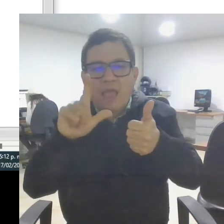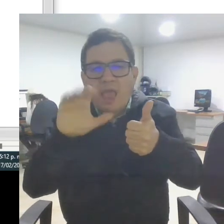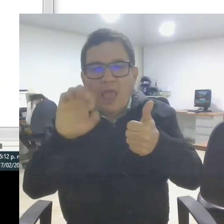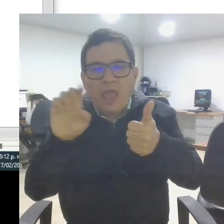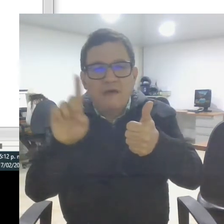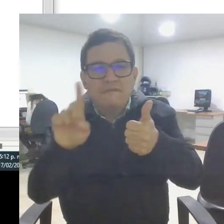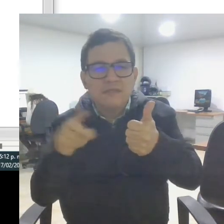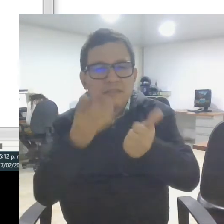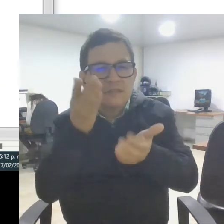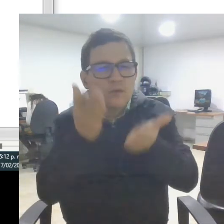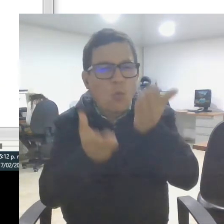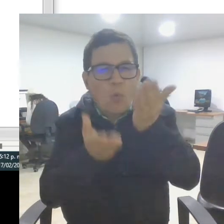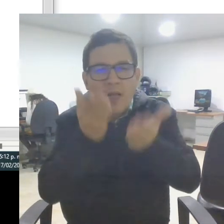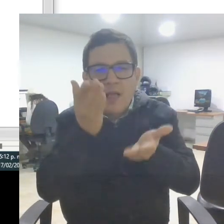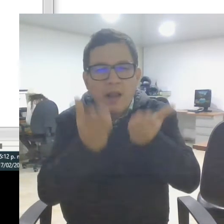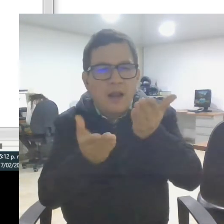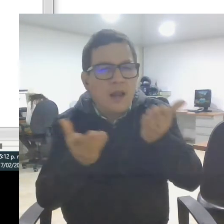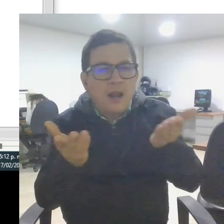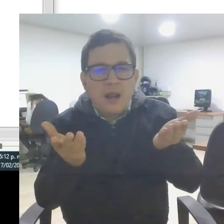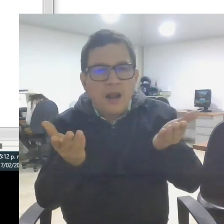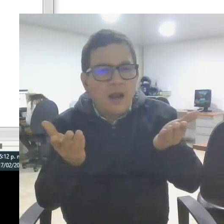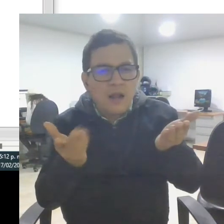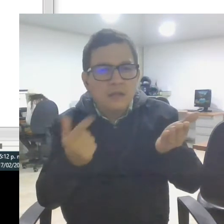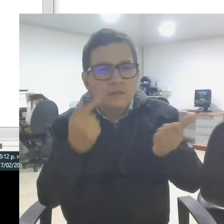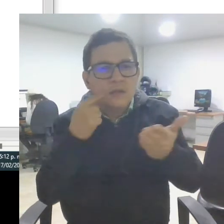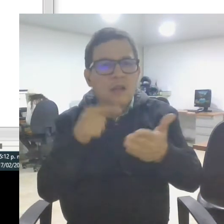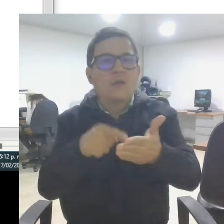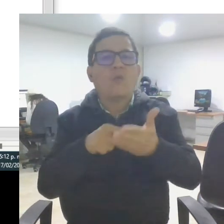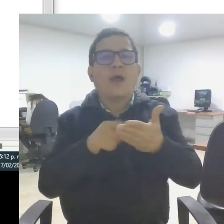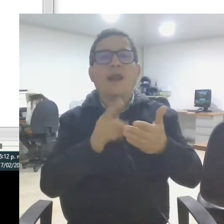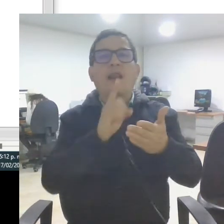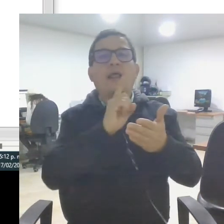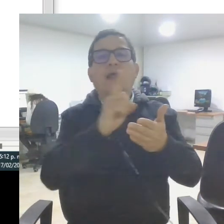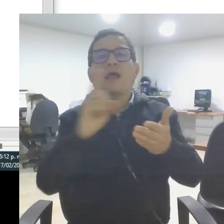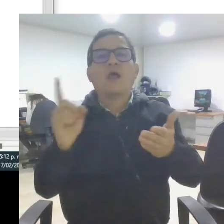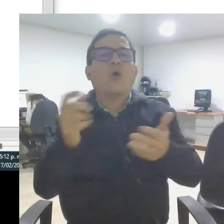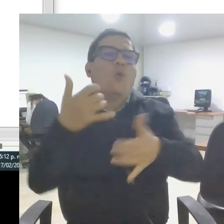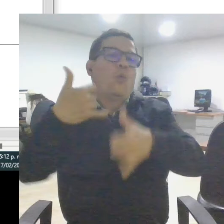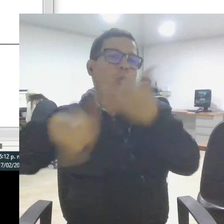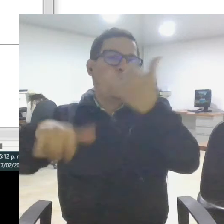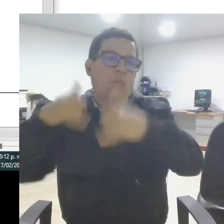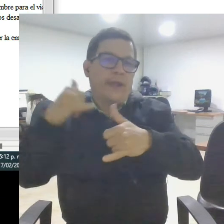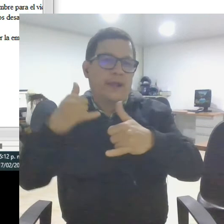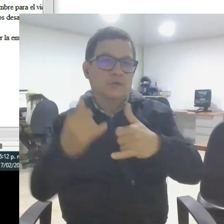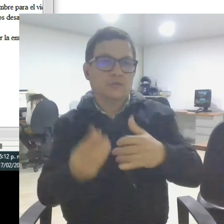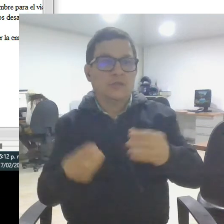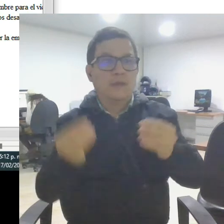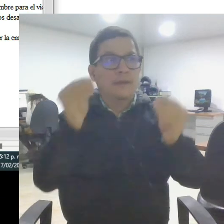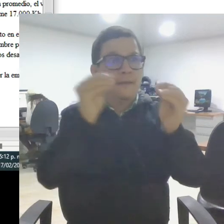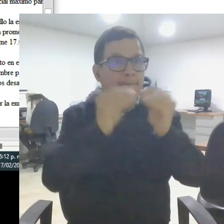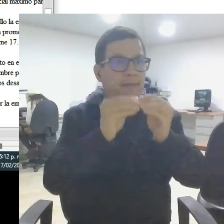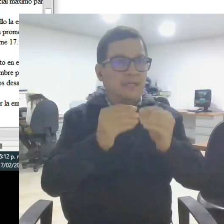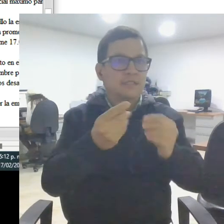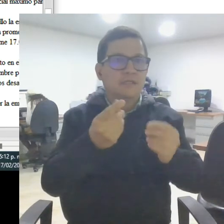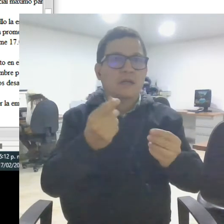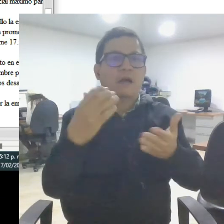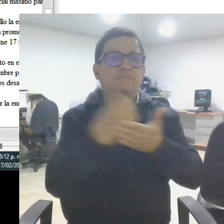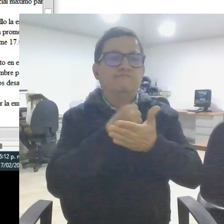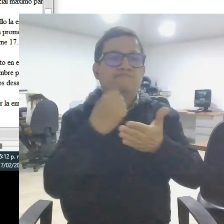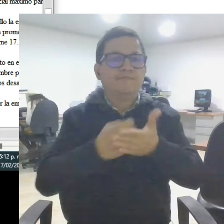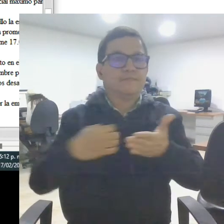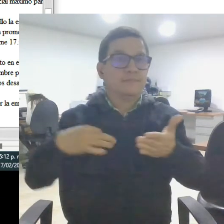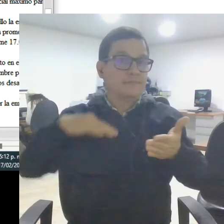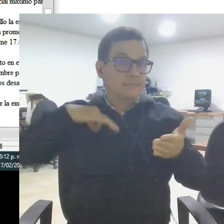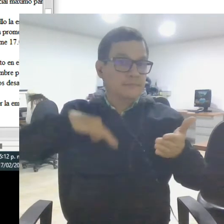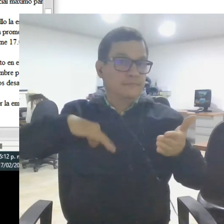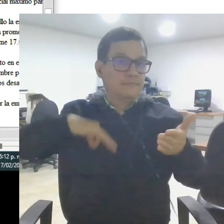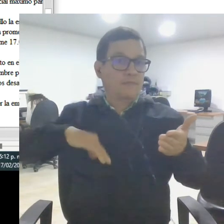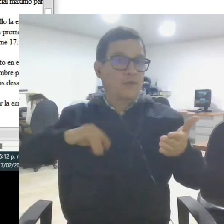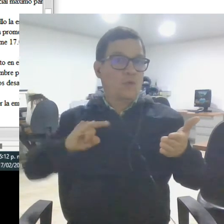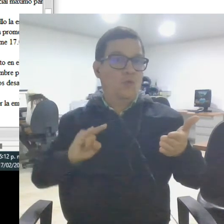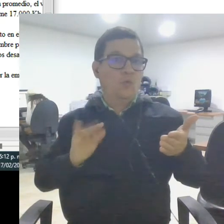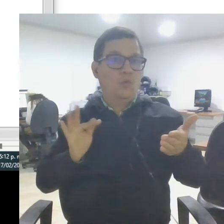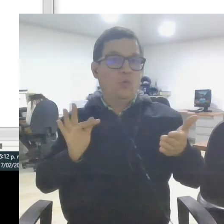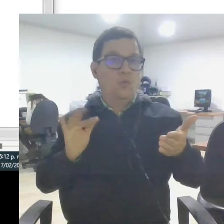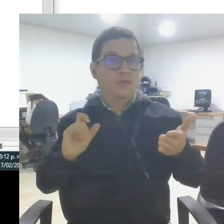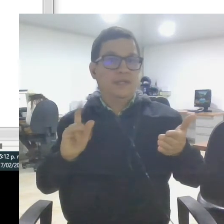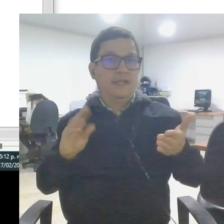ser las cantidades de los juegos y las utilidades de cada juego, ¿verdad? Que son estos